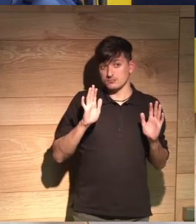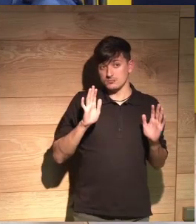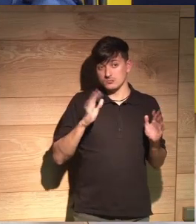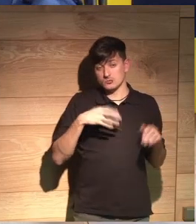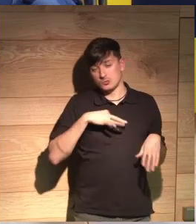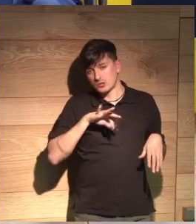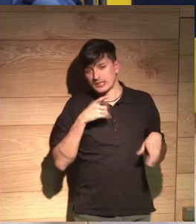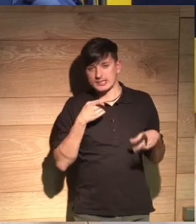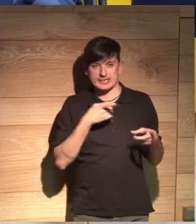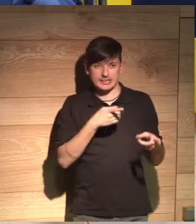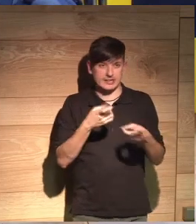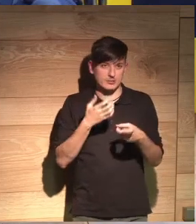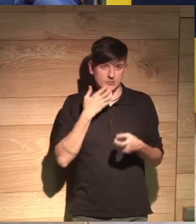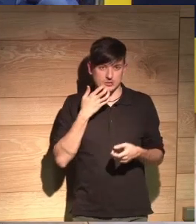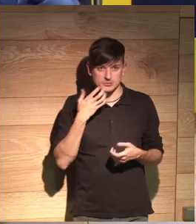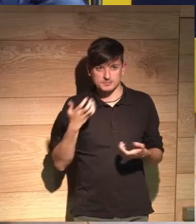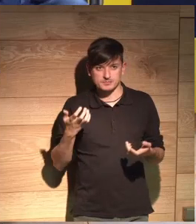bueno